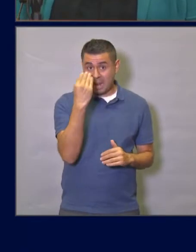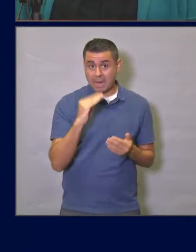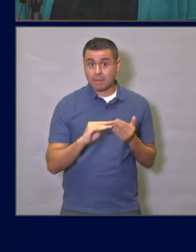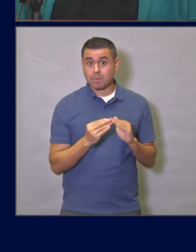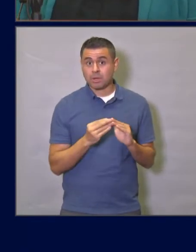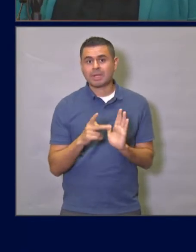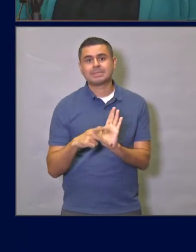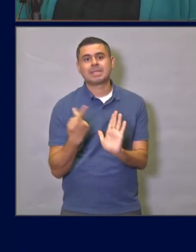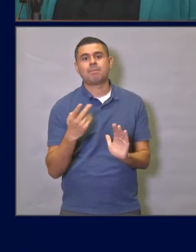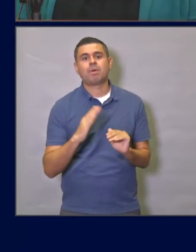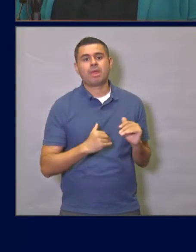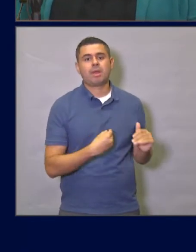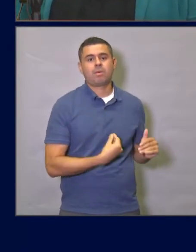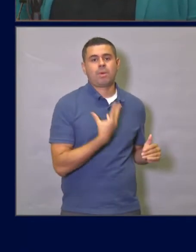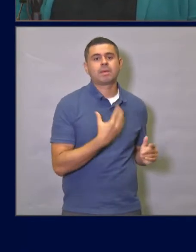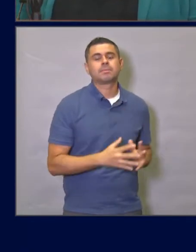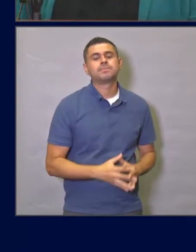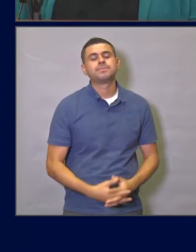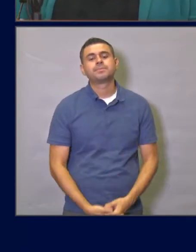los residentes blancos.